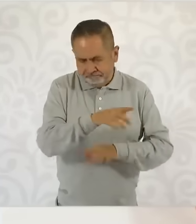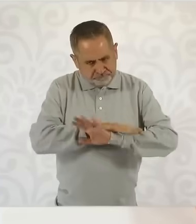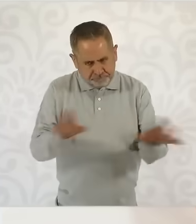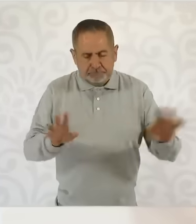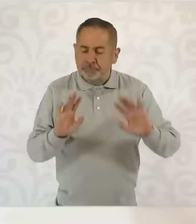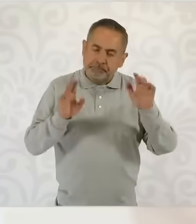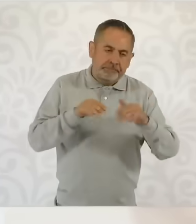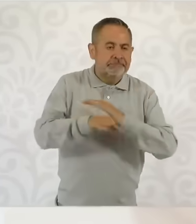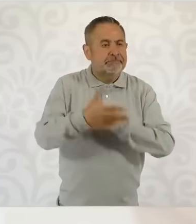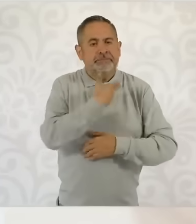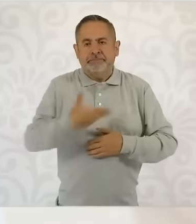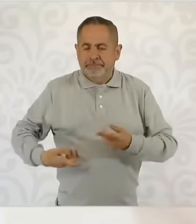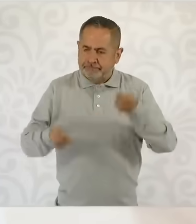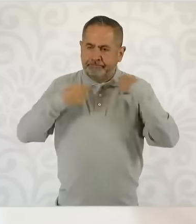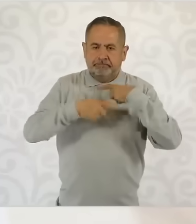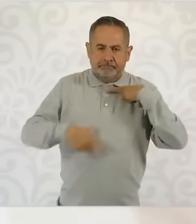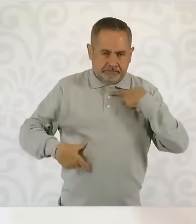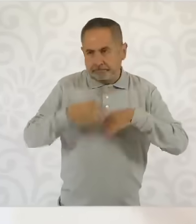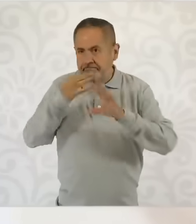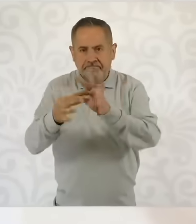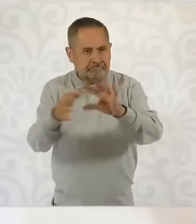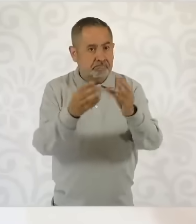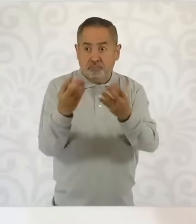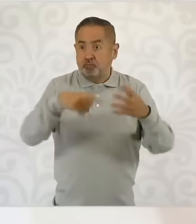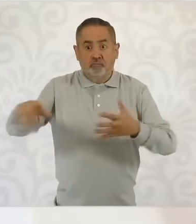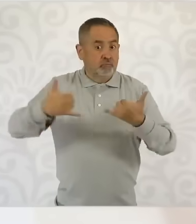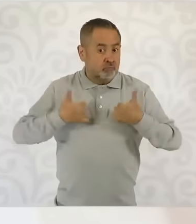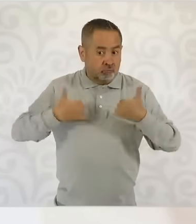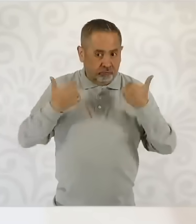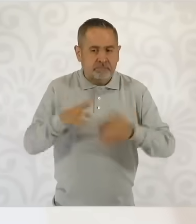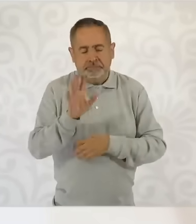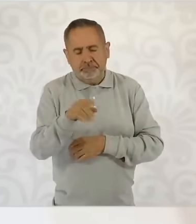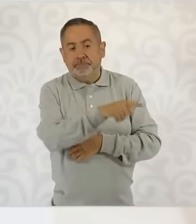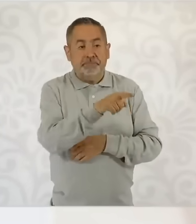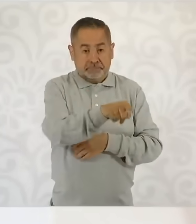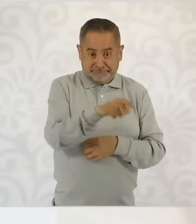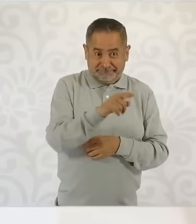hay que recordarlo porque hay muchos jóvenes, entra al gobierno